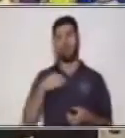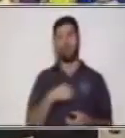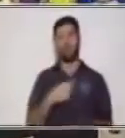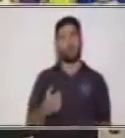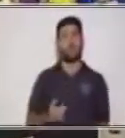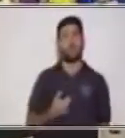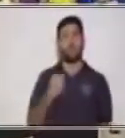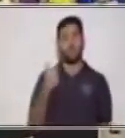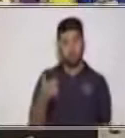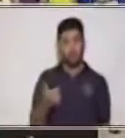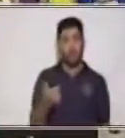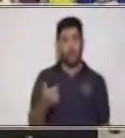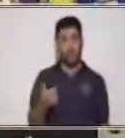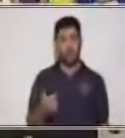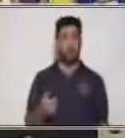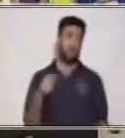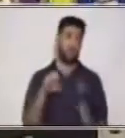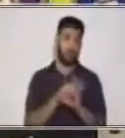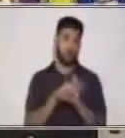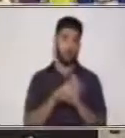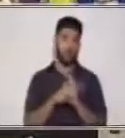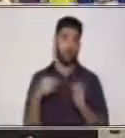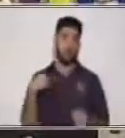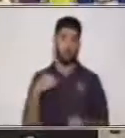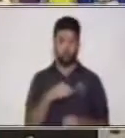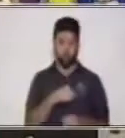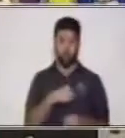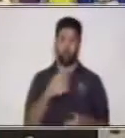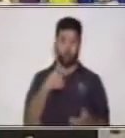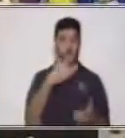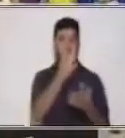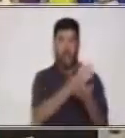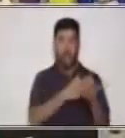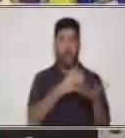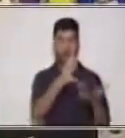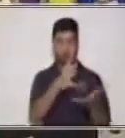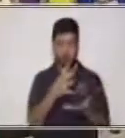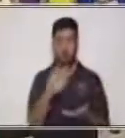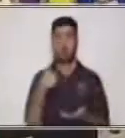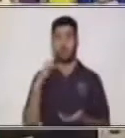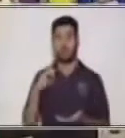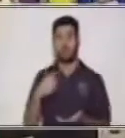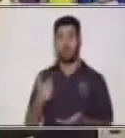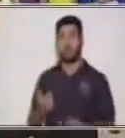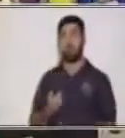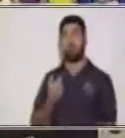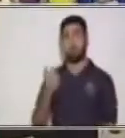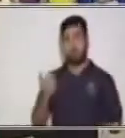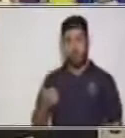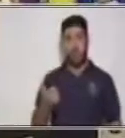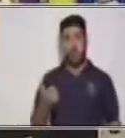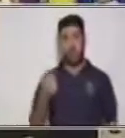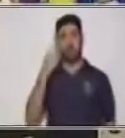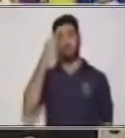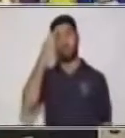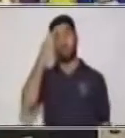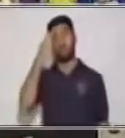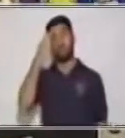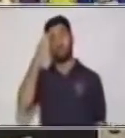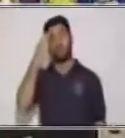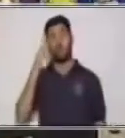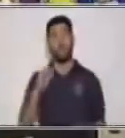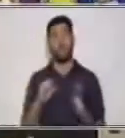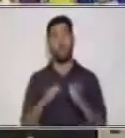Porque nosotros para poder tener algo lo tenemos que pagar. Entonces, las monedas